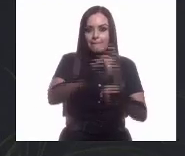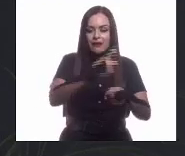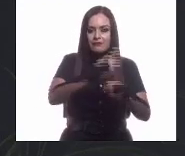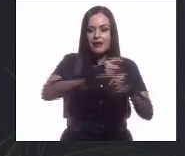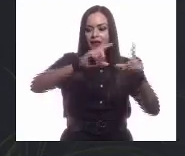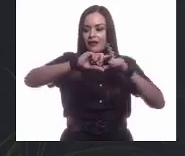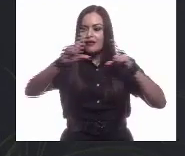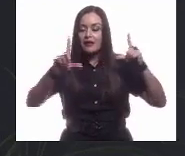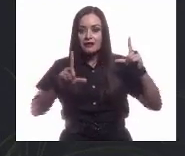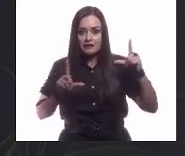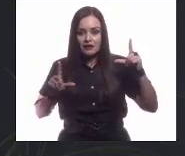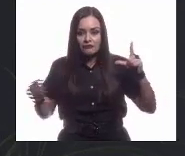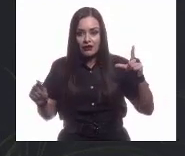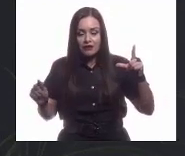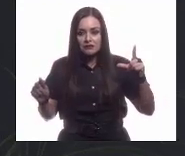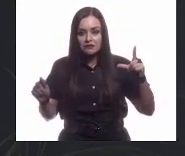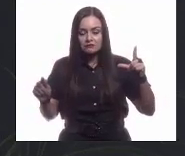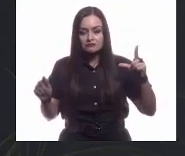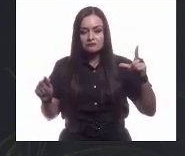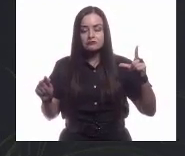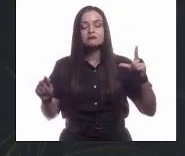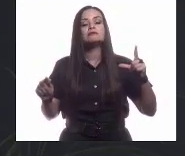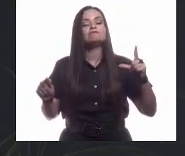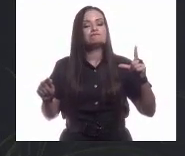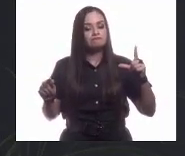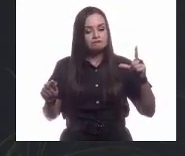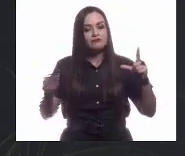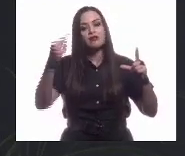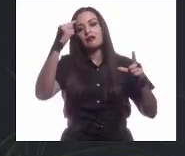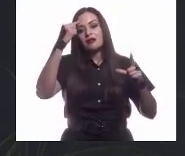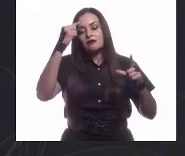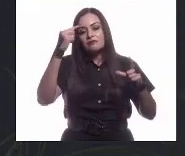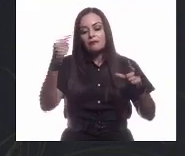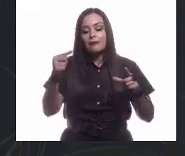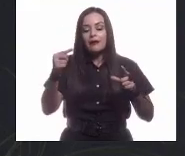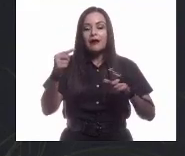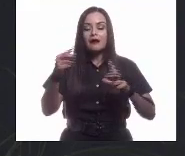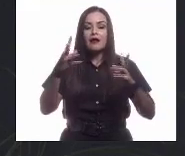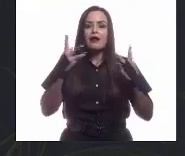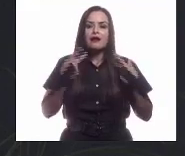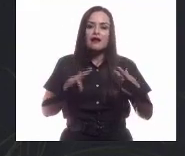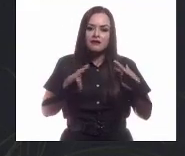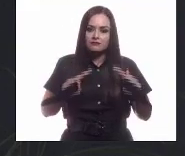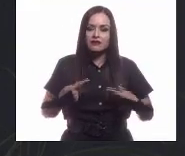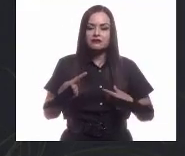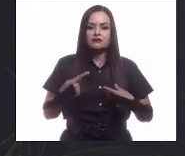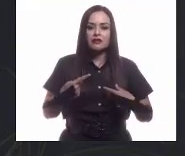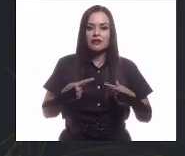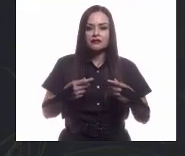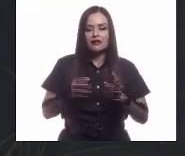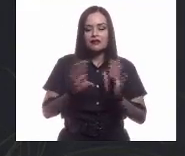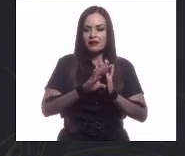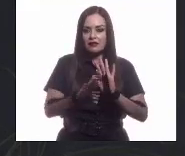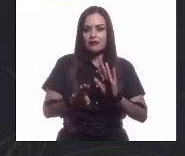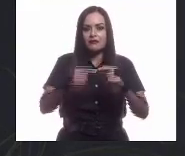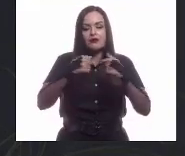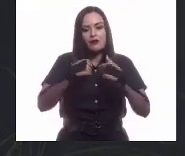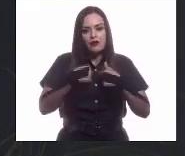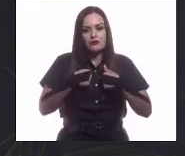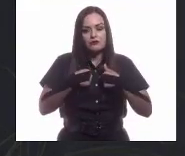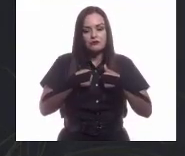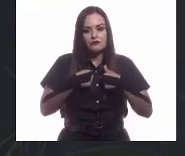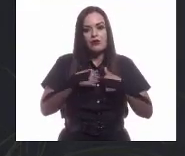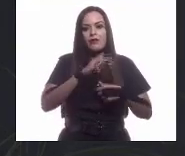que reconoce la labor solidaria y humanitaria de los cuidadores de personas con discapacidad y de